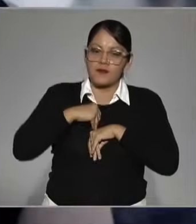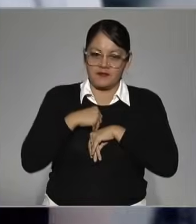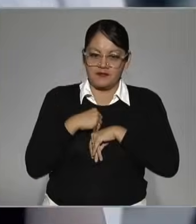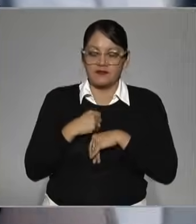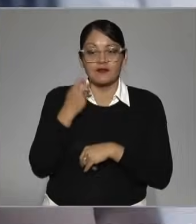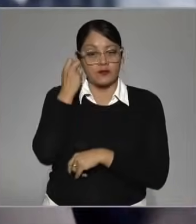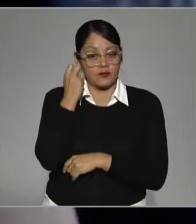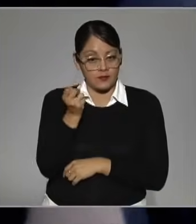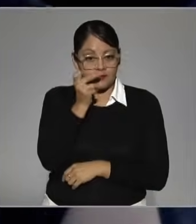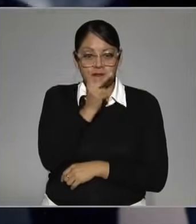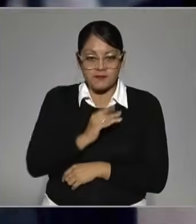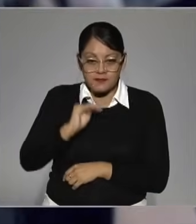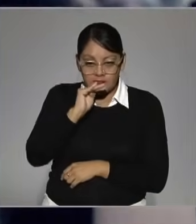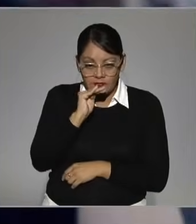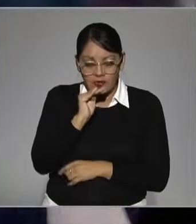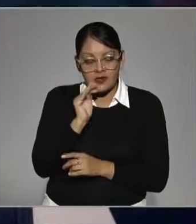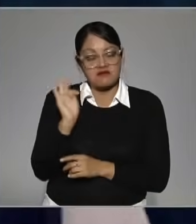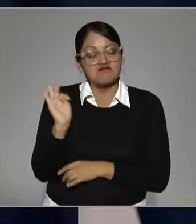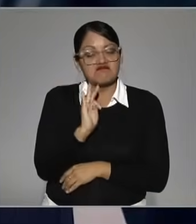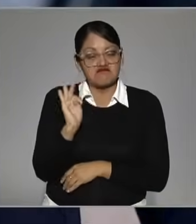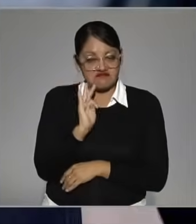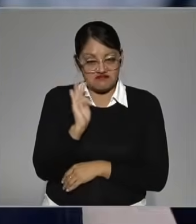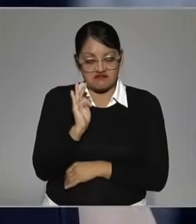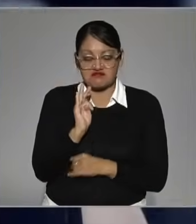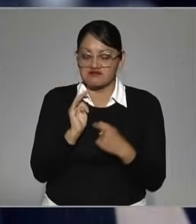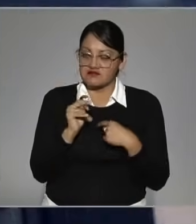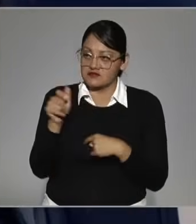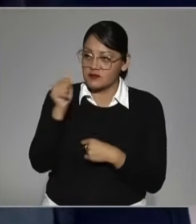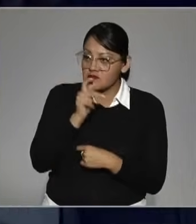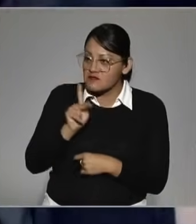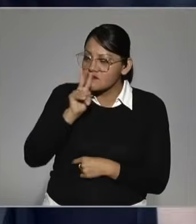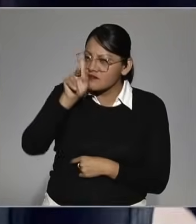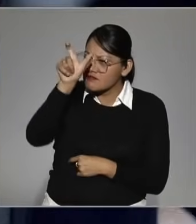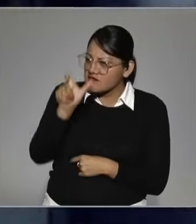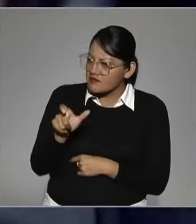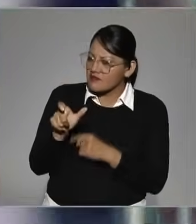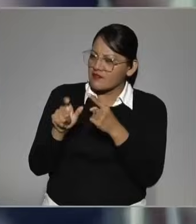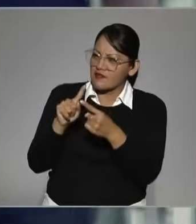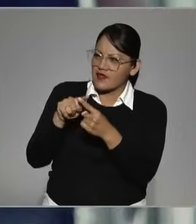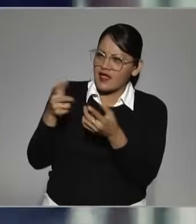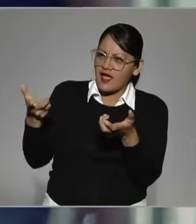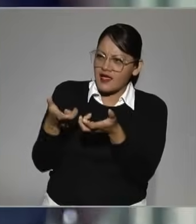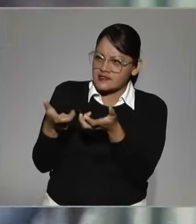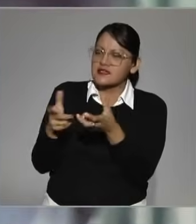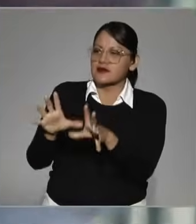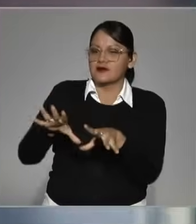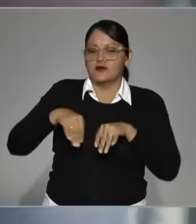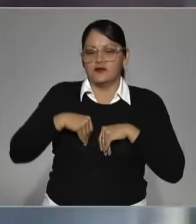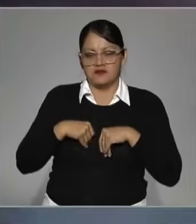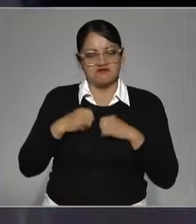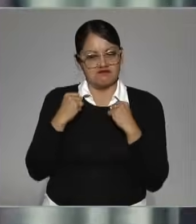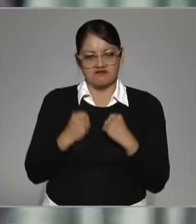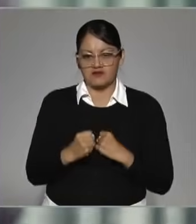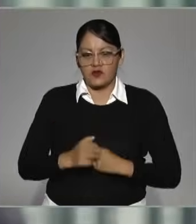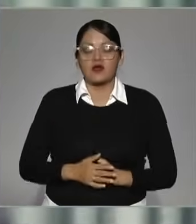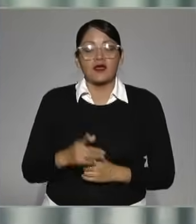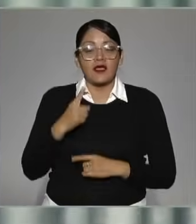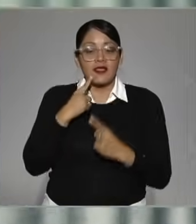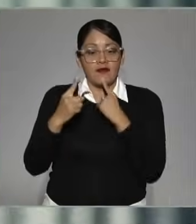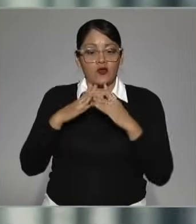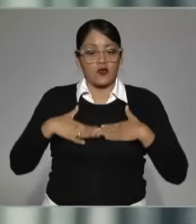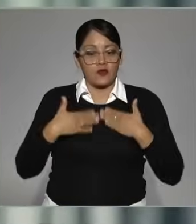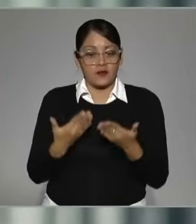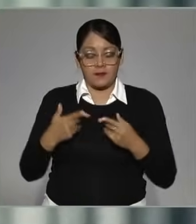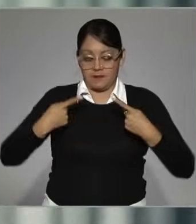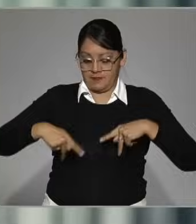por lo tanto, lo más probable es que seguirán su ejemplo. En Diálogos en Confianza, los